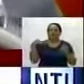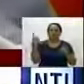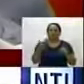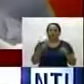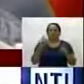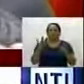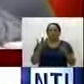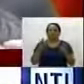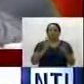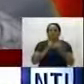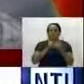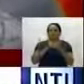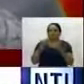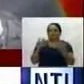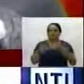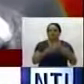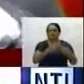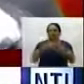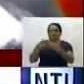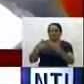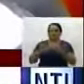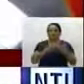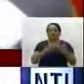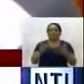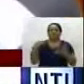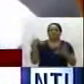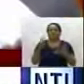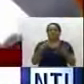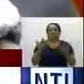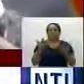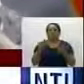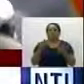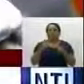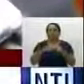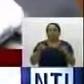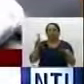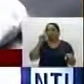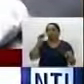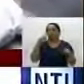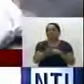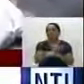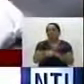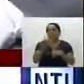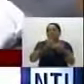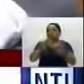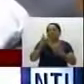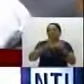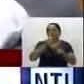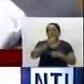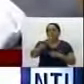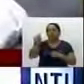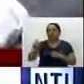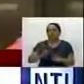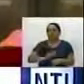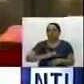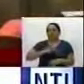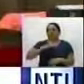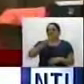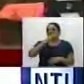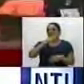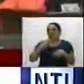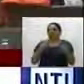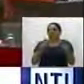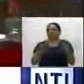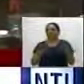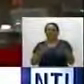Ese es un derecho de la Asamblea Nacional y sus 127 asambleístas. Lo que no estamos de acuerdo es en la forma que pretenden hacerlo. En eso no estamos de acuerdo. Todo